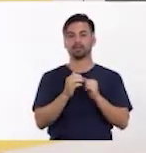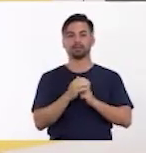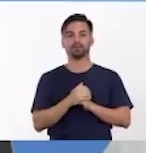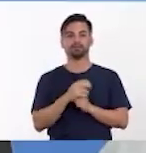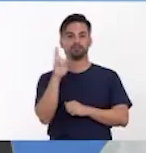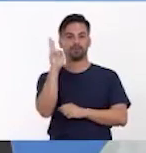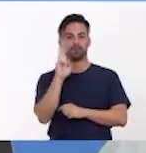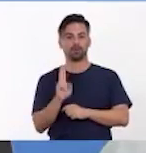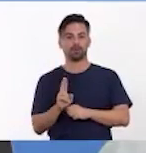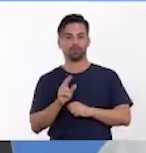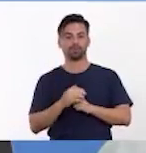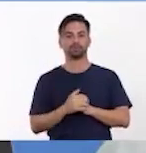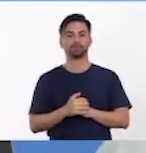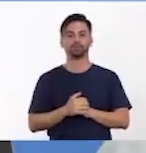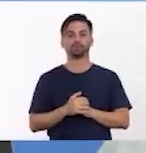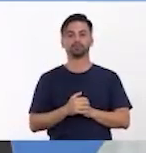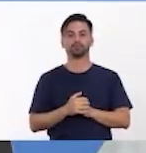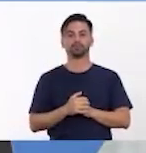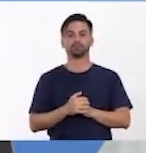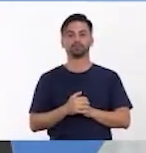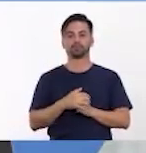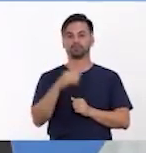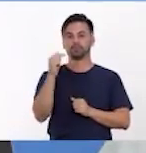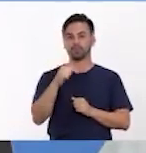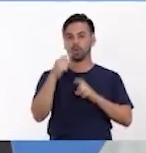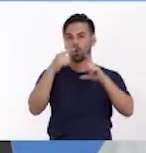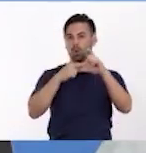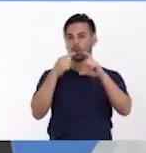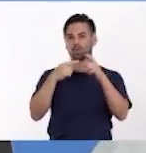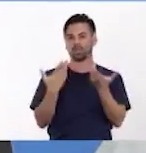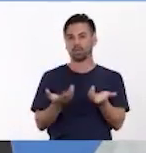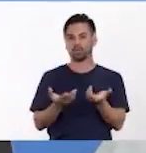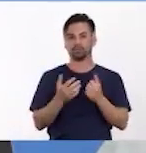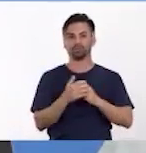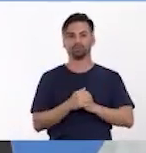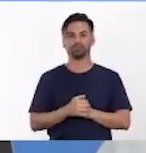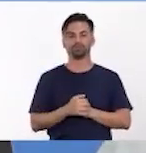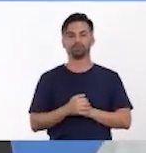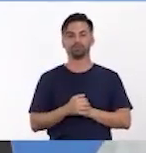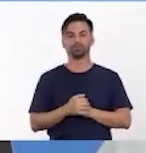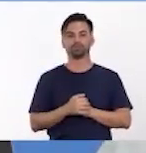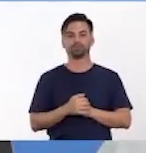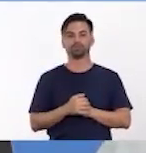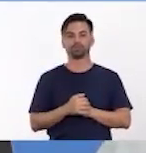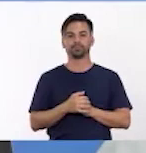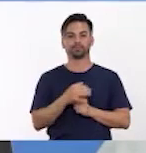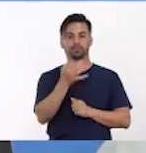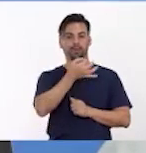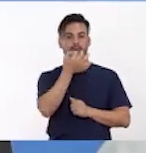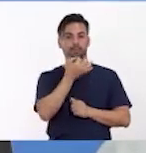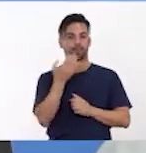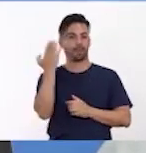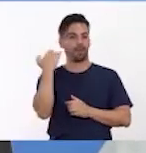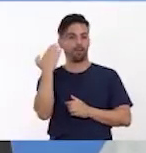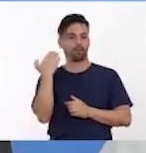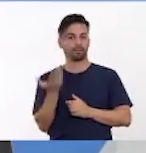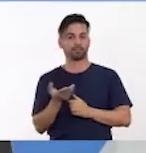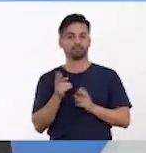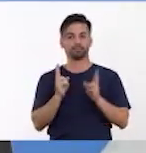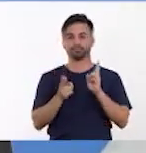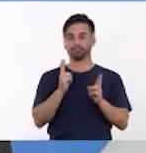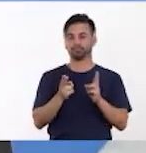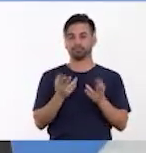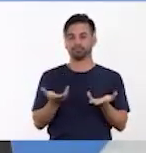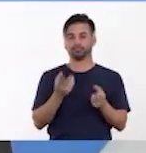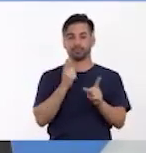enseñanza, que le vamos a estar planteando. En la clase anterior, en nuestro